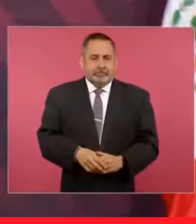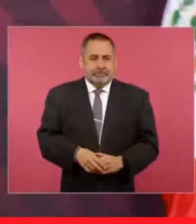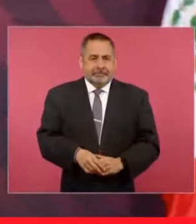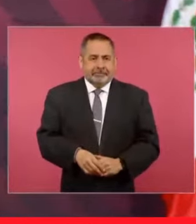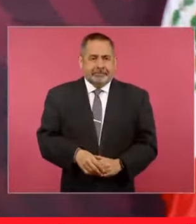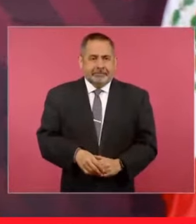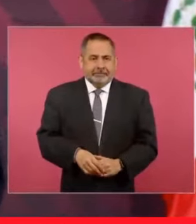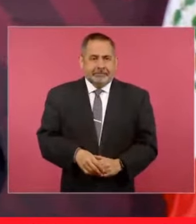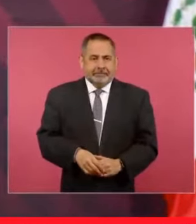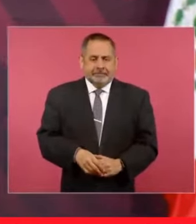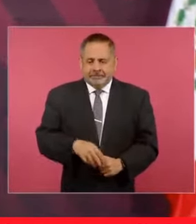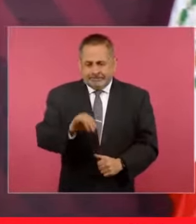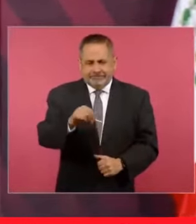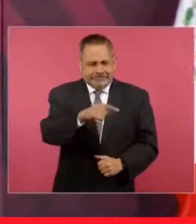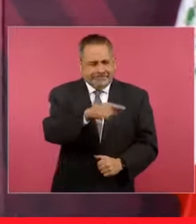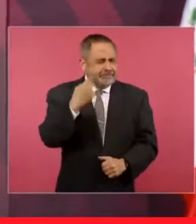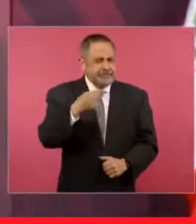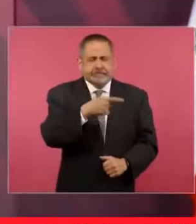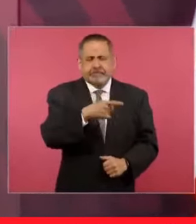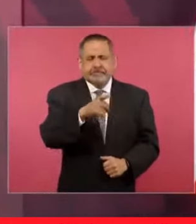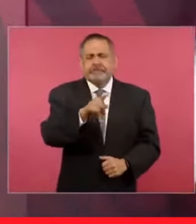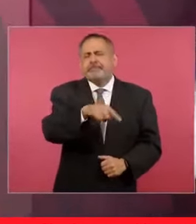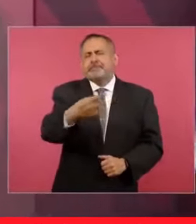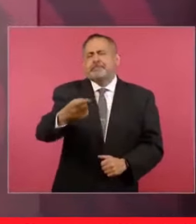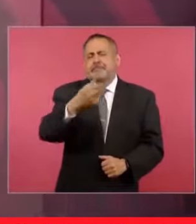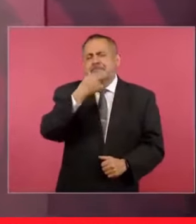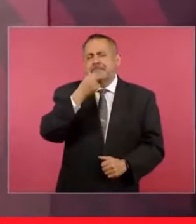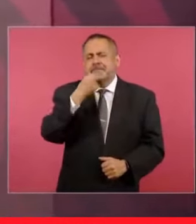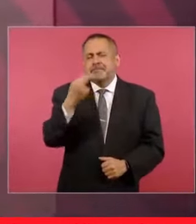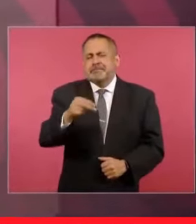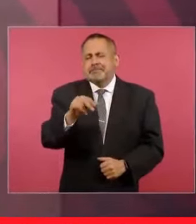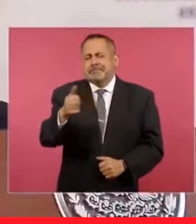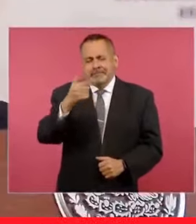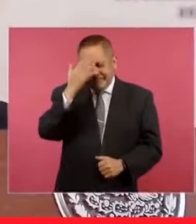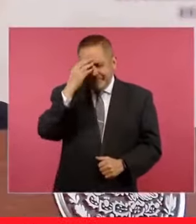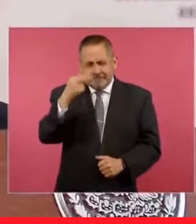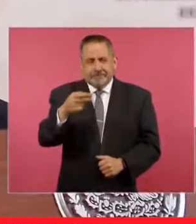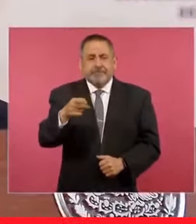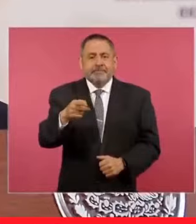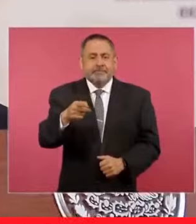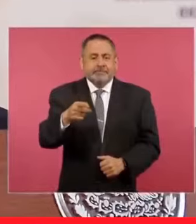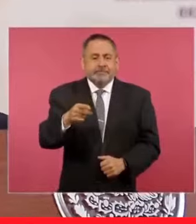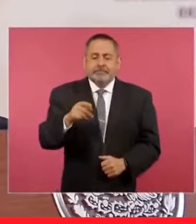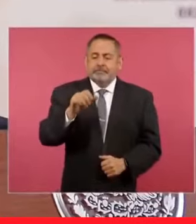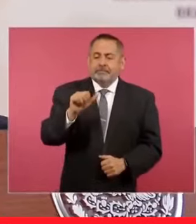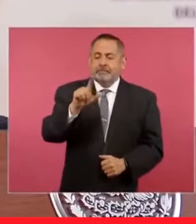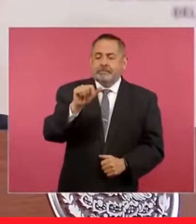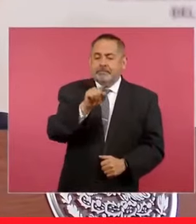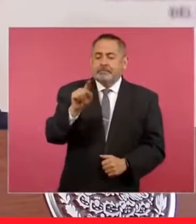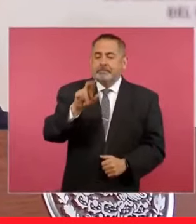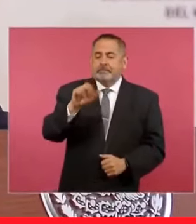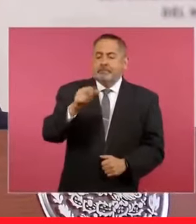llama Sí y el el otro señor a